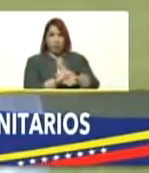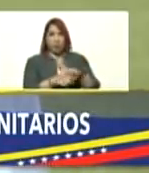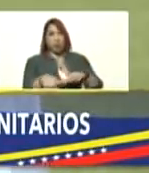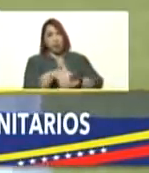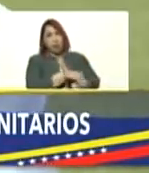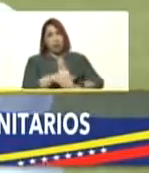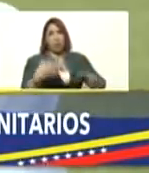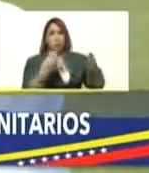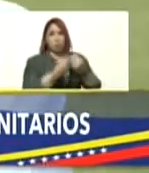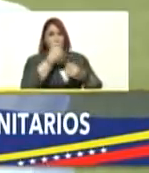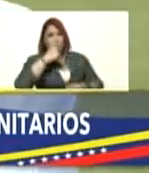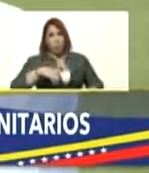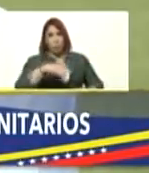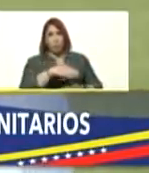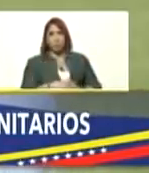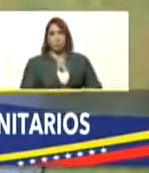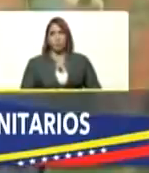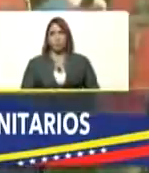calles con el pueblo.